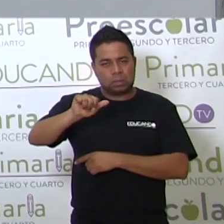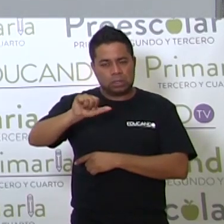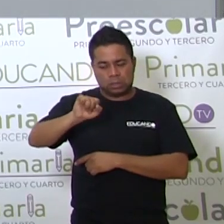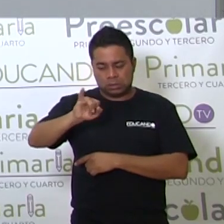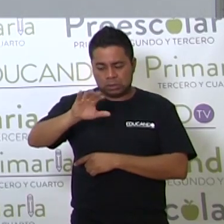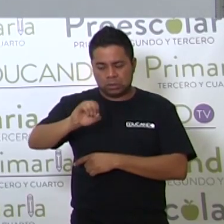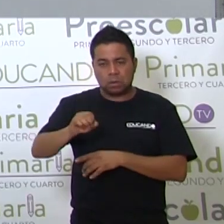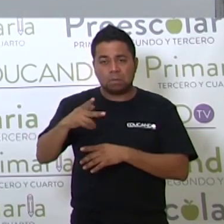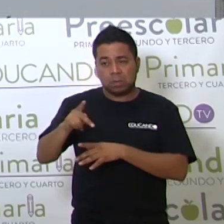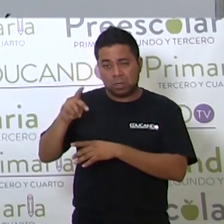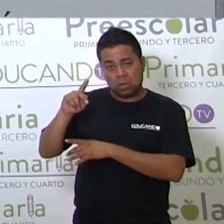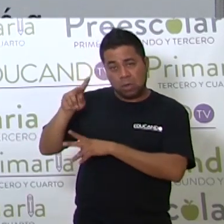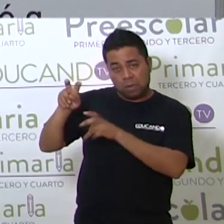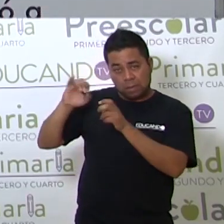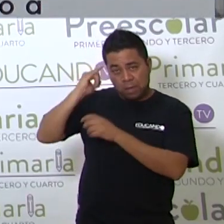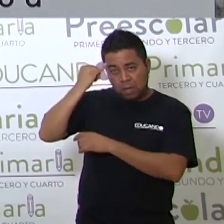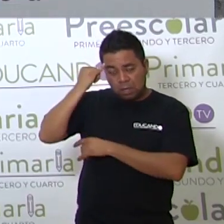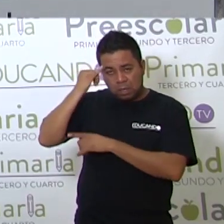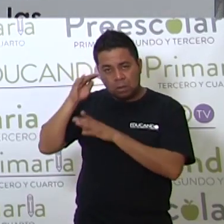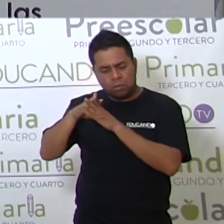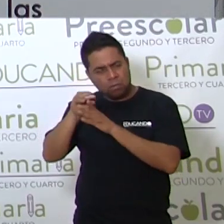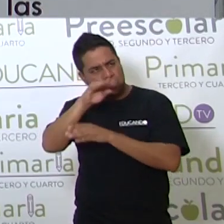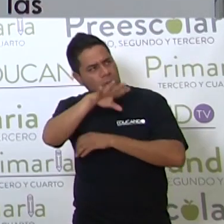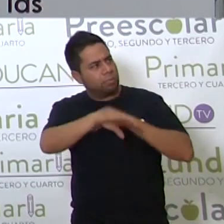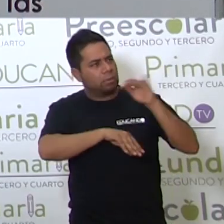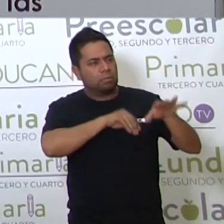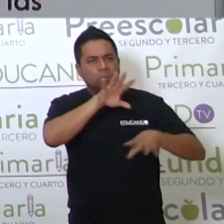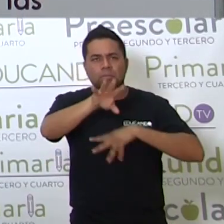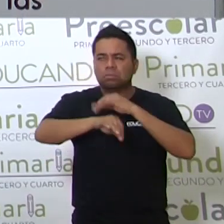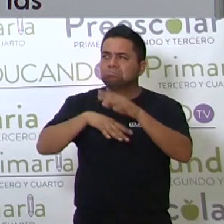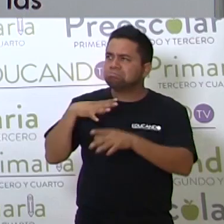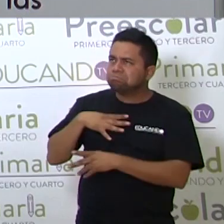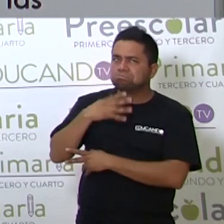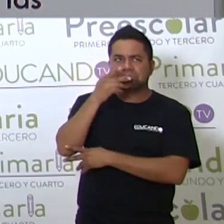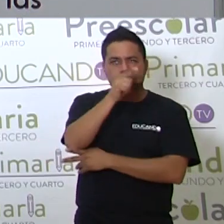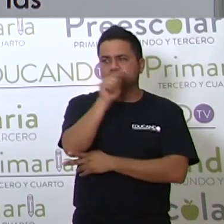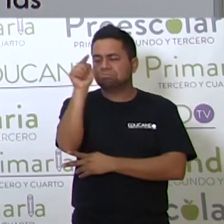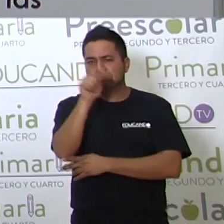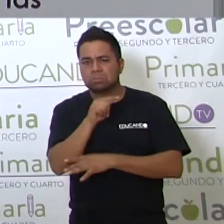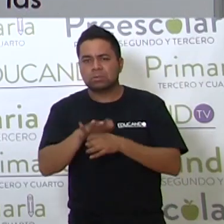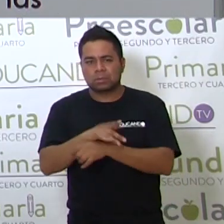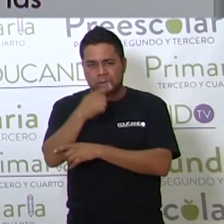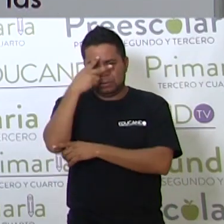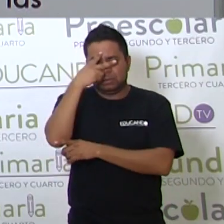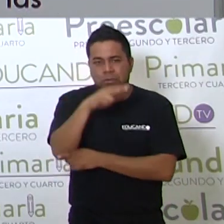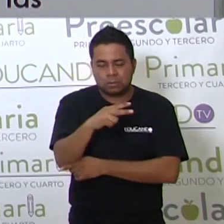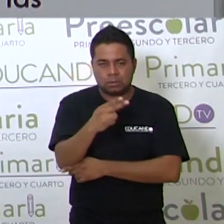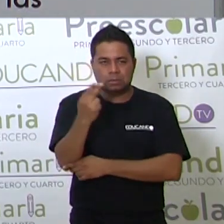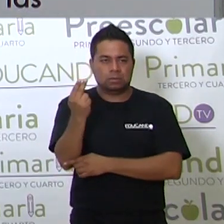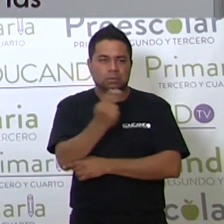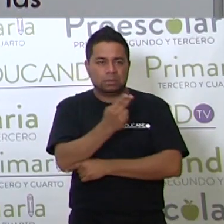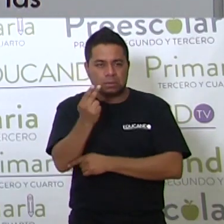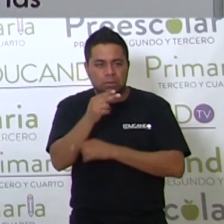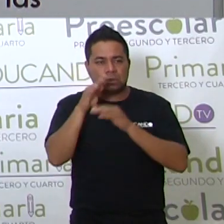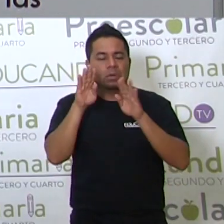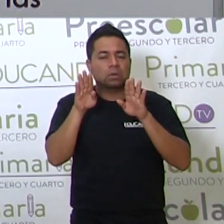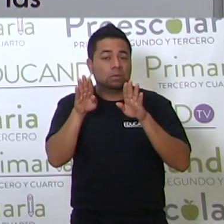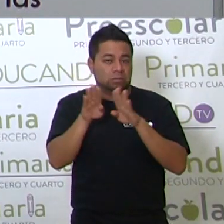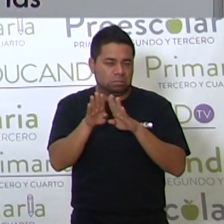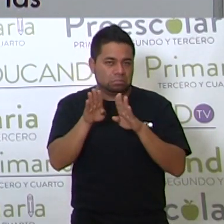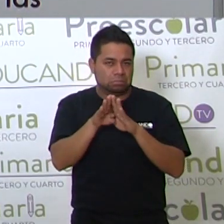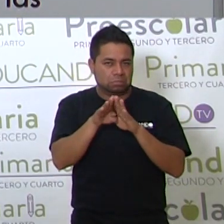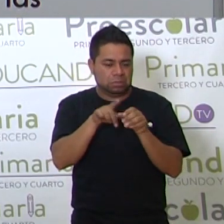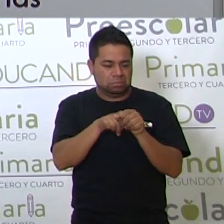temas indígenas comenzaron a aparecer más, ya que México necesitaba un distanciamiento